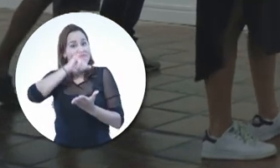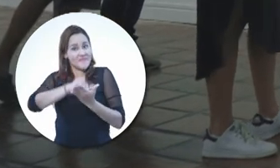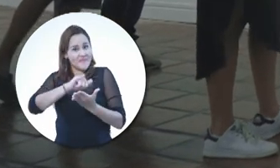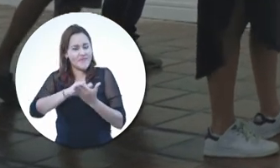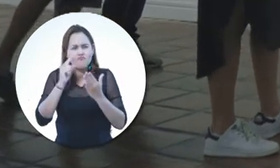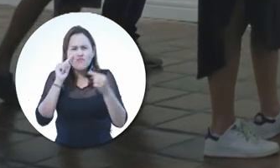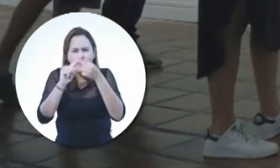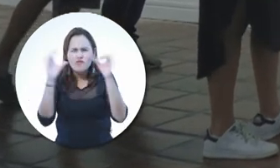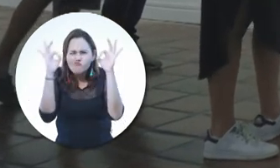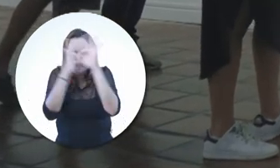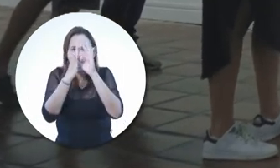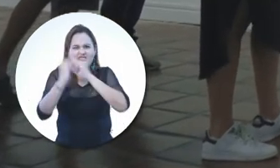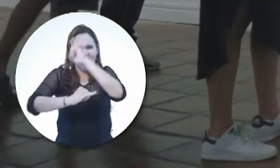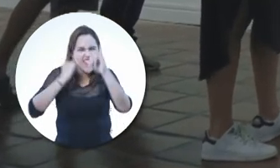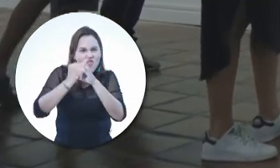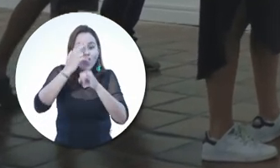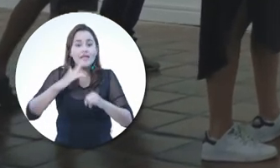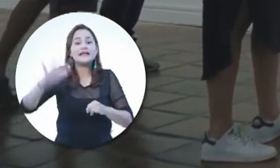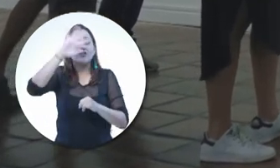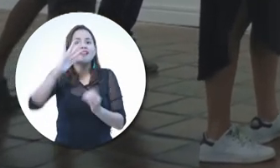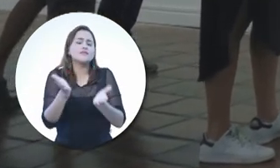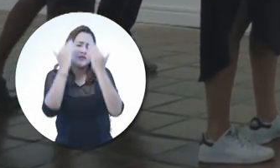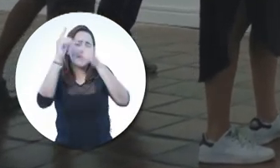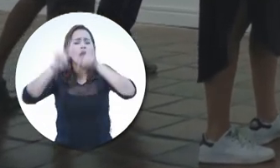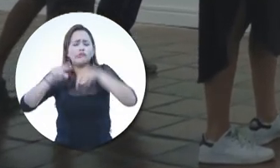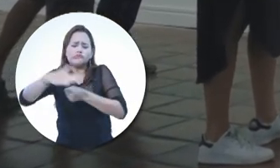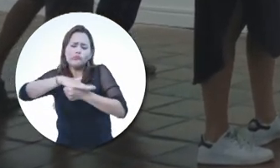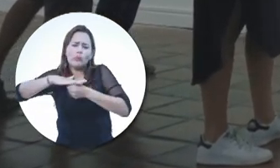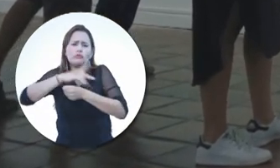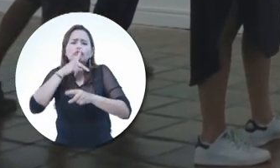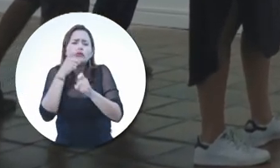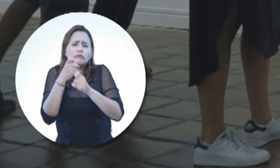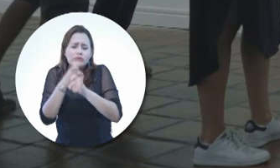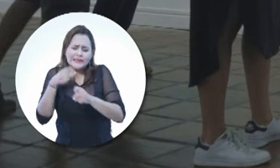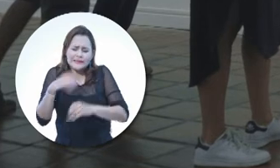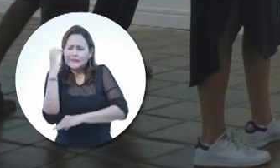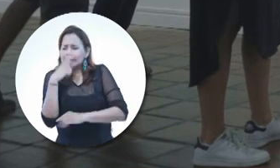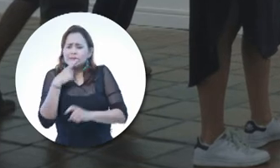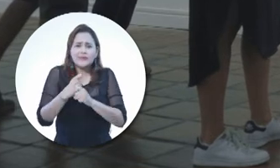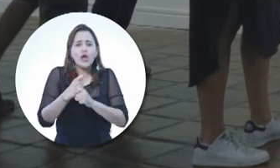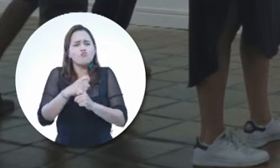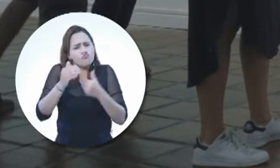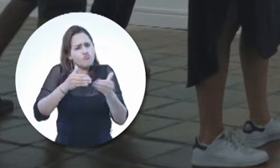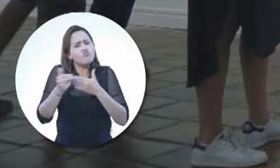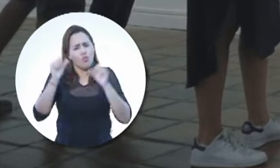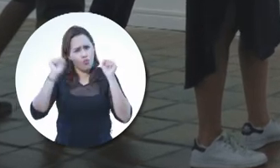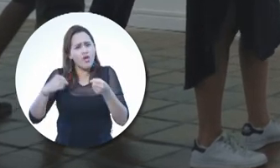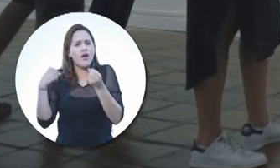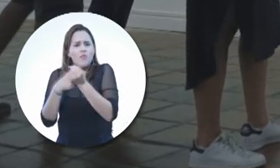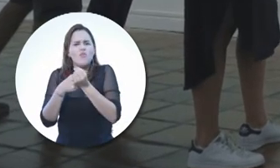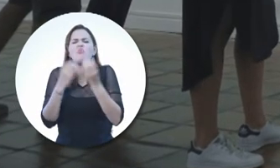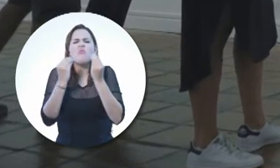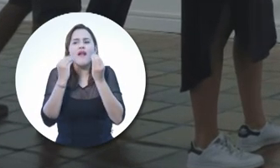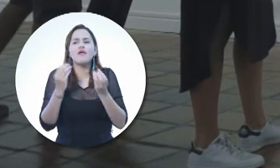Mira que gracias a este enfoque, más de 300 estudiantes, muchos provenientes de contextos menos favorecidos del país, han realizado intercambios, pasantías